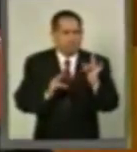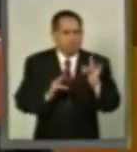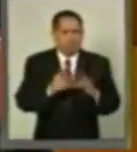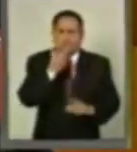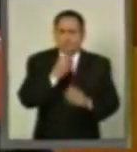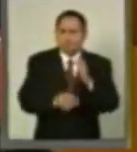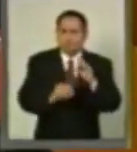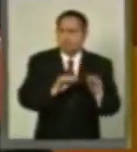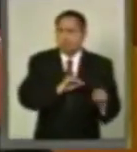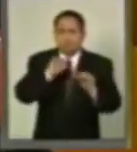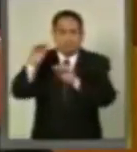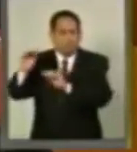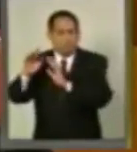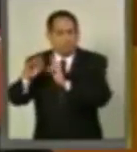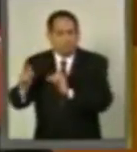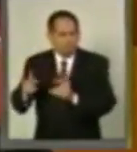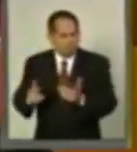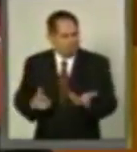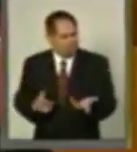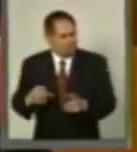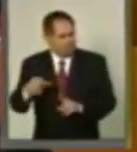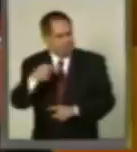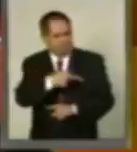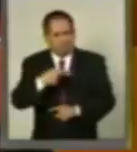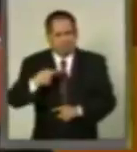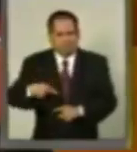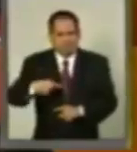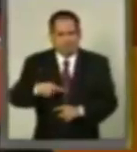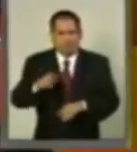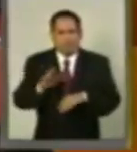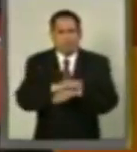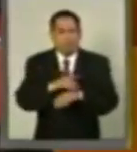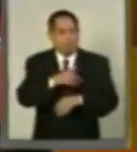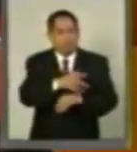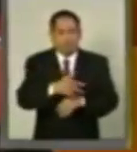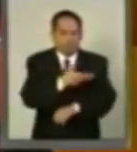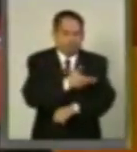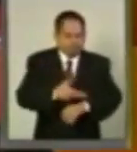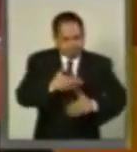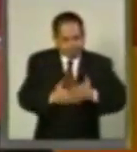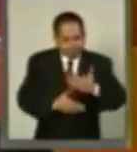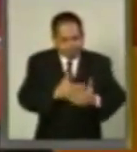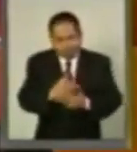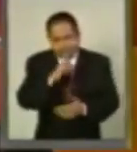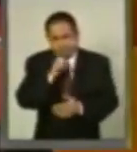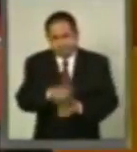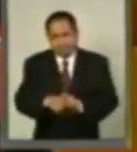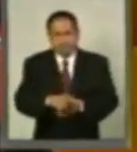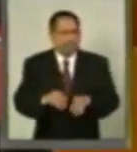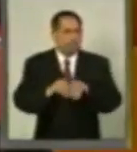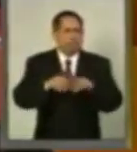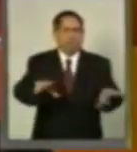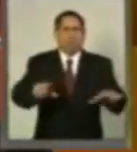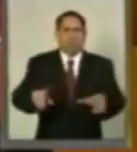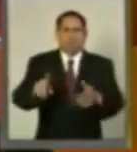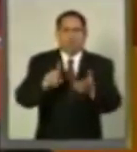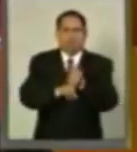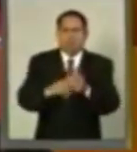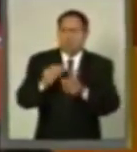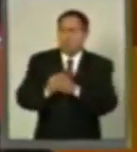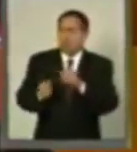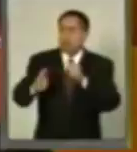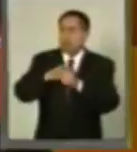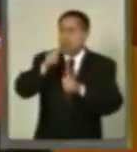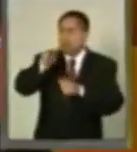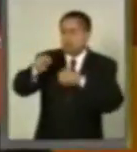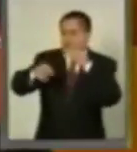libertad a una persona. ¿Por qué? Porque se le violentó su debido proceso al hacer público, y primero era la nota en la